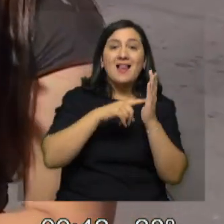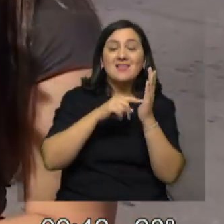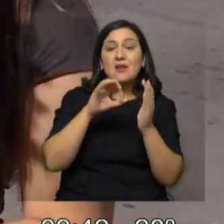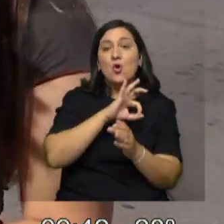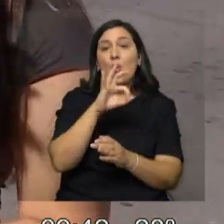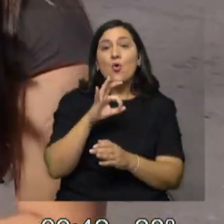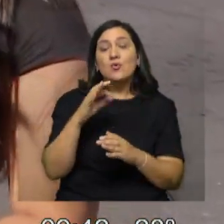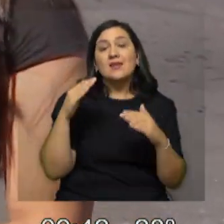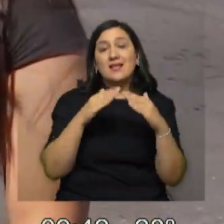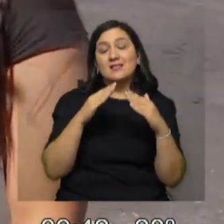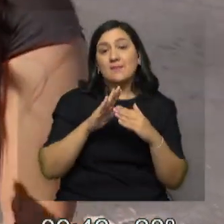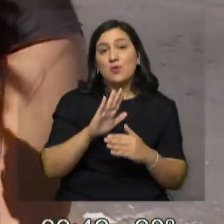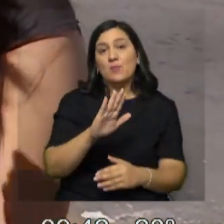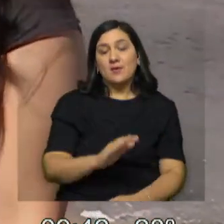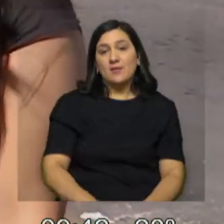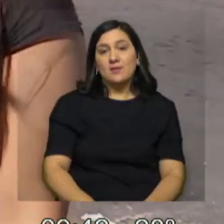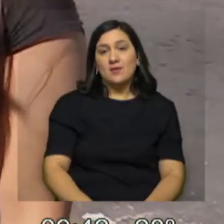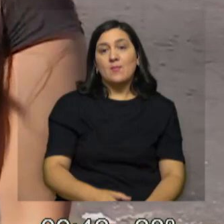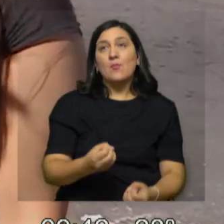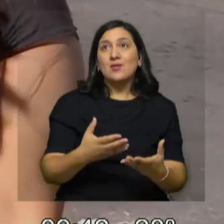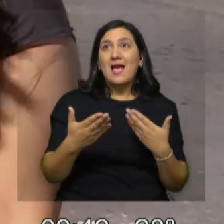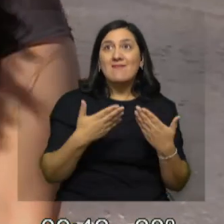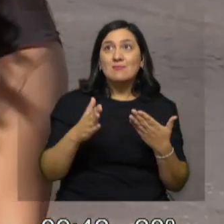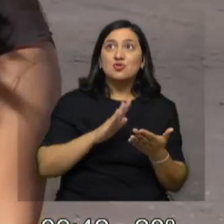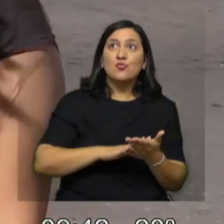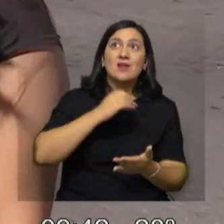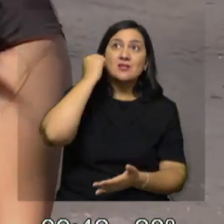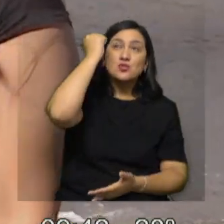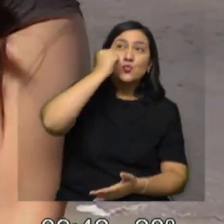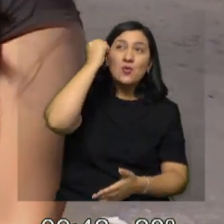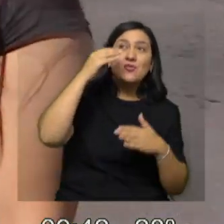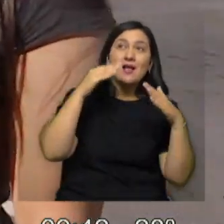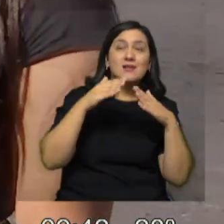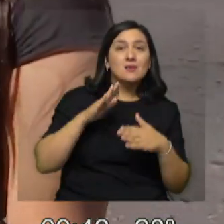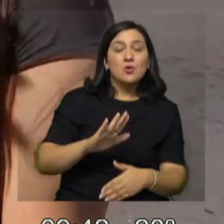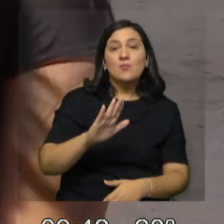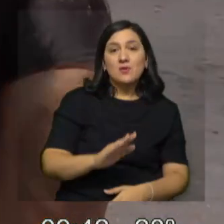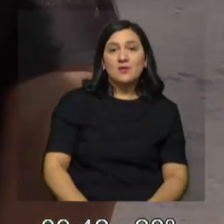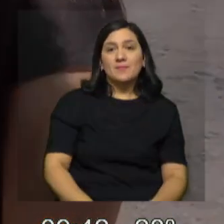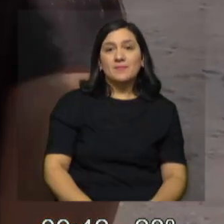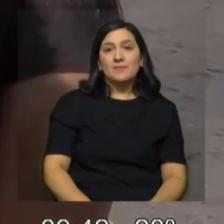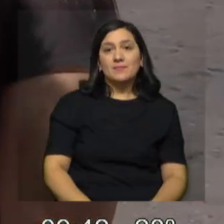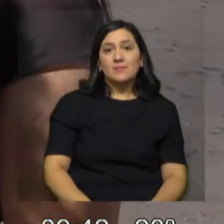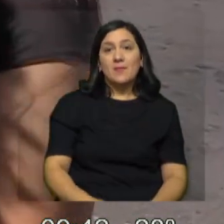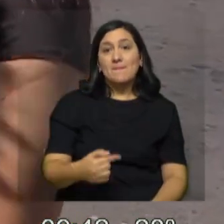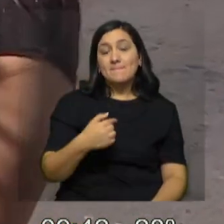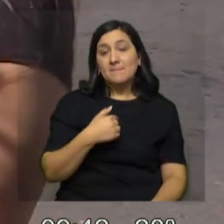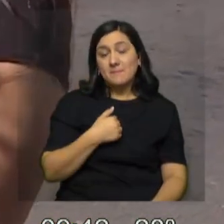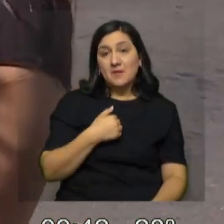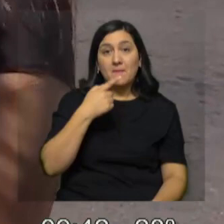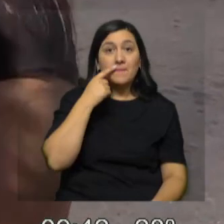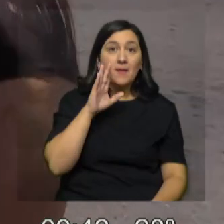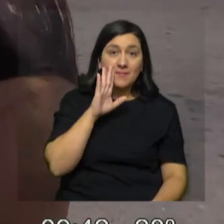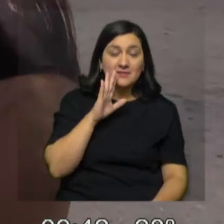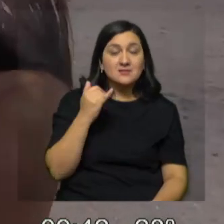padres tienen sus propias propiedades? Porque estamos hablando del sueño de la casa propia, si sigue siendo un deseo, algo que nace de adentro. Bien, en mi caso mis padres